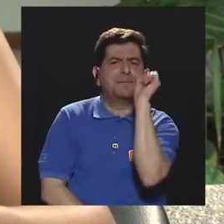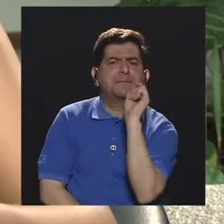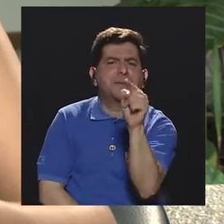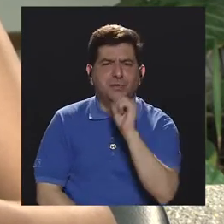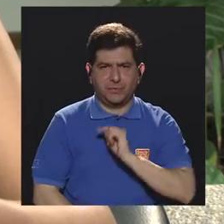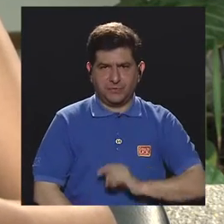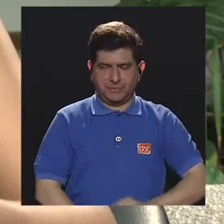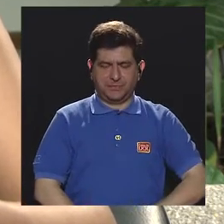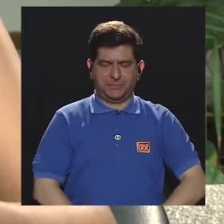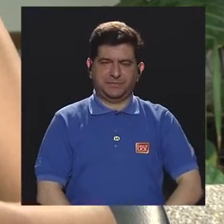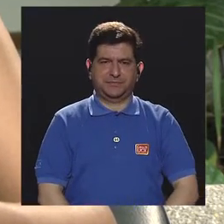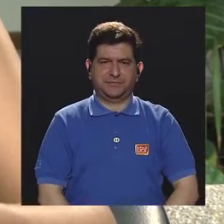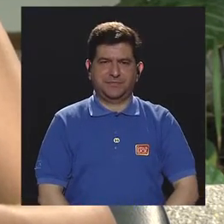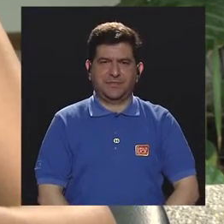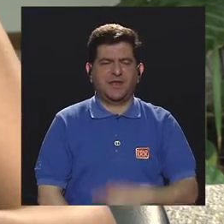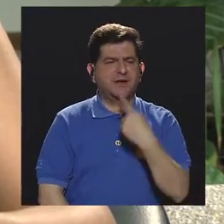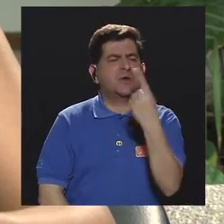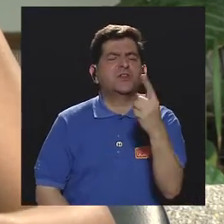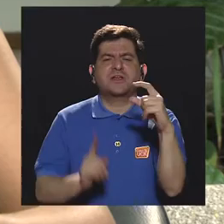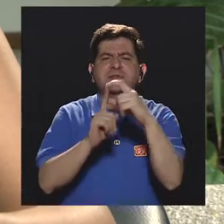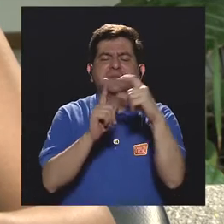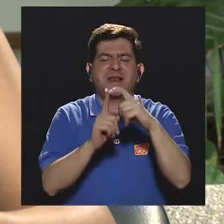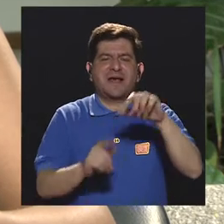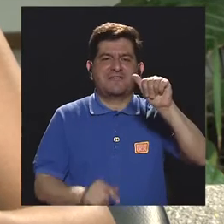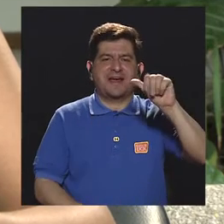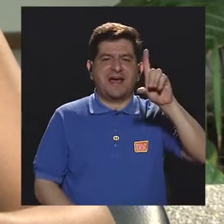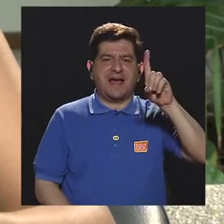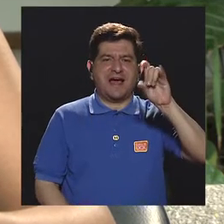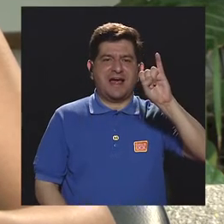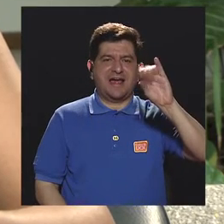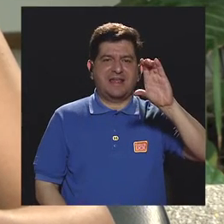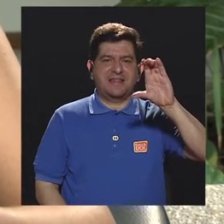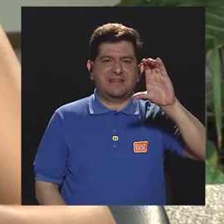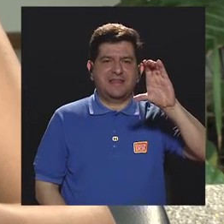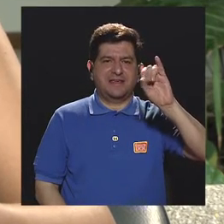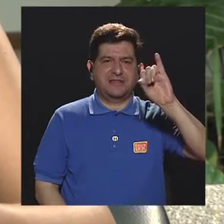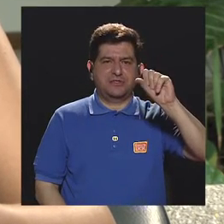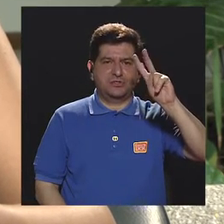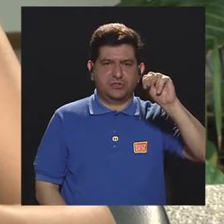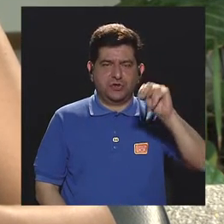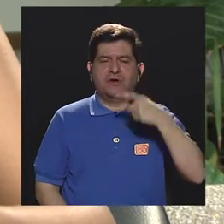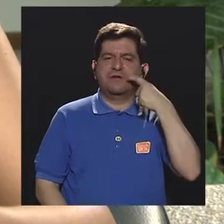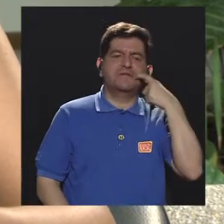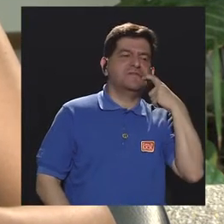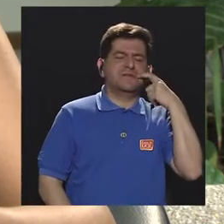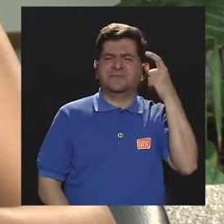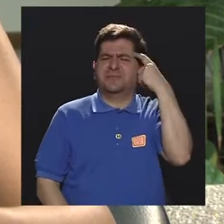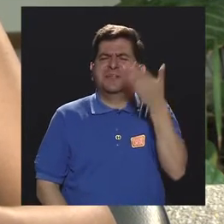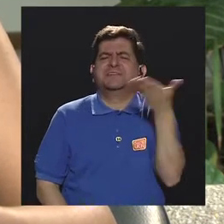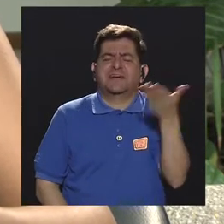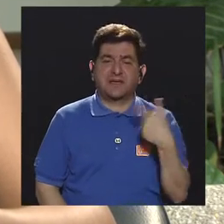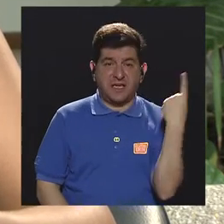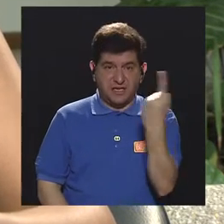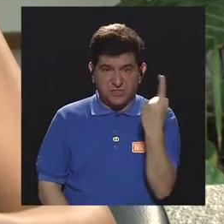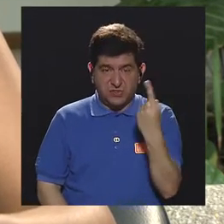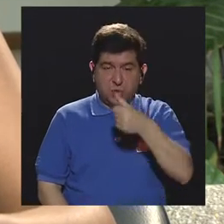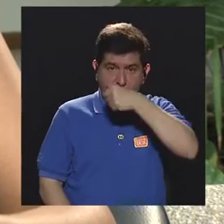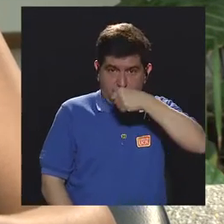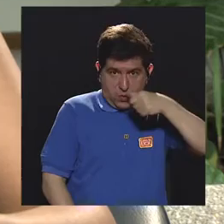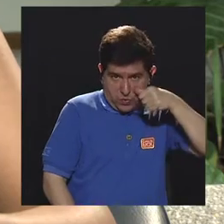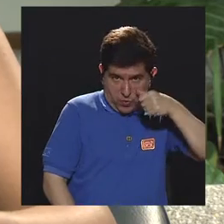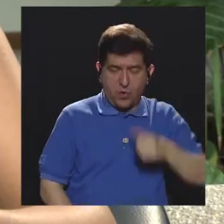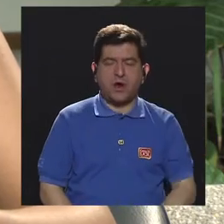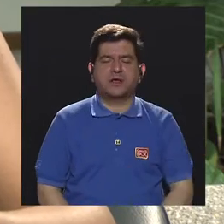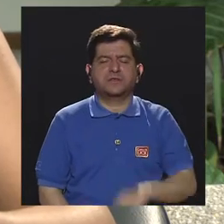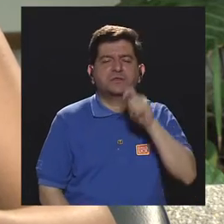una pregunta a usted. Cuando le menciona la palabra adicción, ¿qué se imagina? Si piensa solamente en